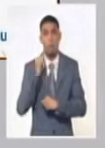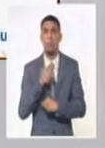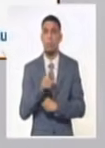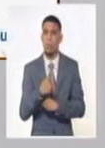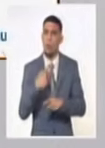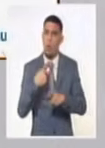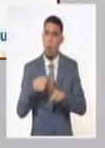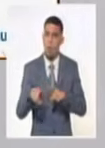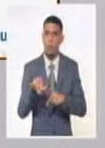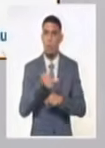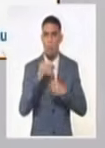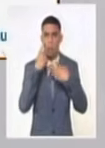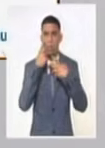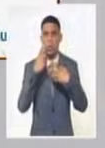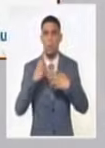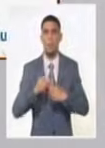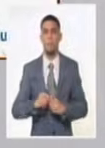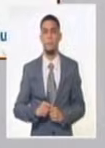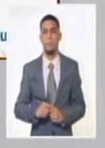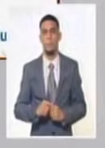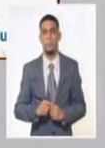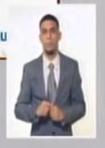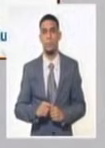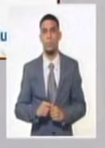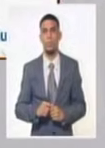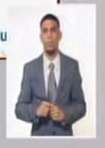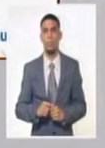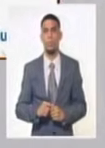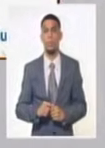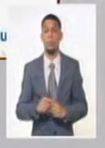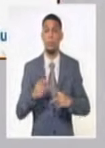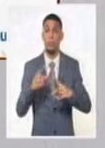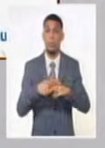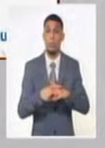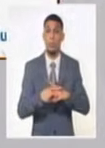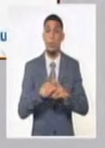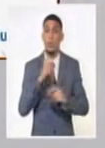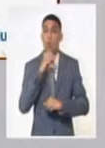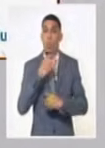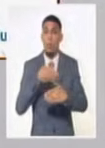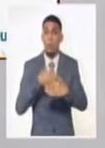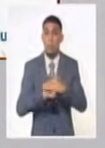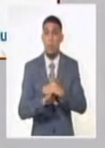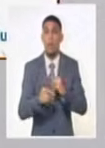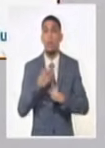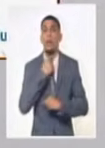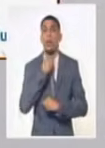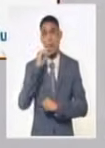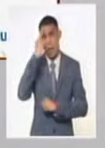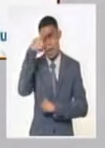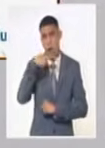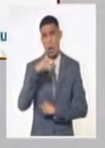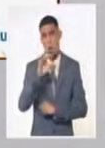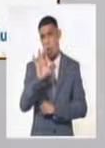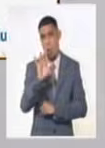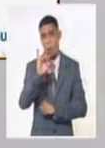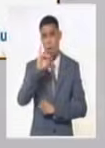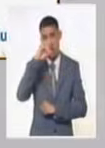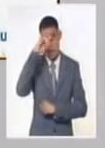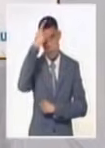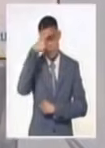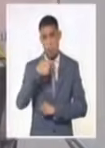de ver las particularidades del ingreso también de la Universidad de las Artes, o sea que eso se ha ido moviendo, fíjate cómo ya ellos están